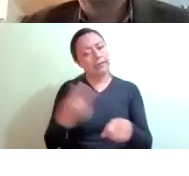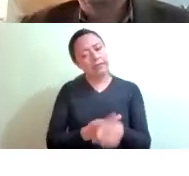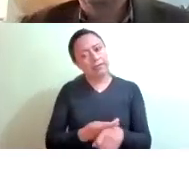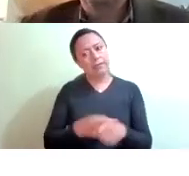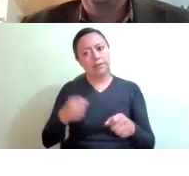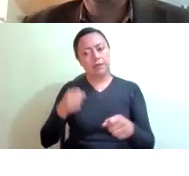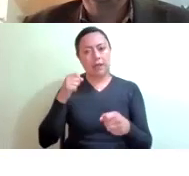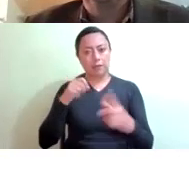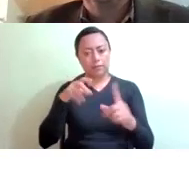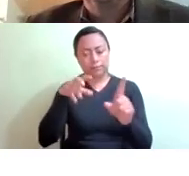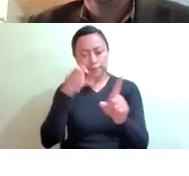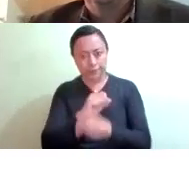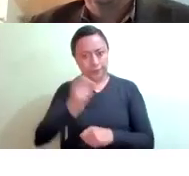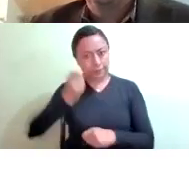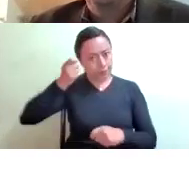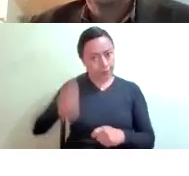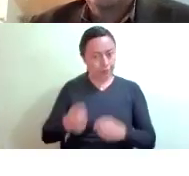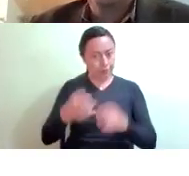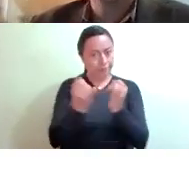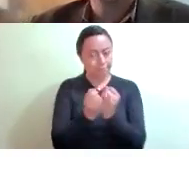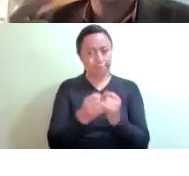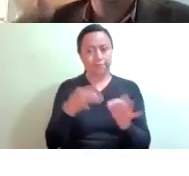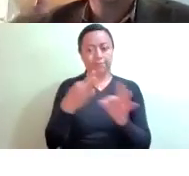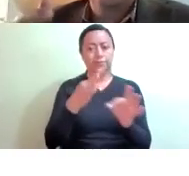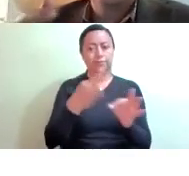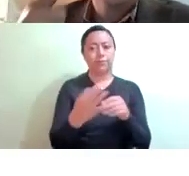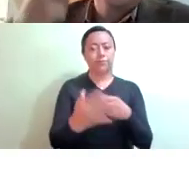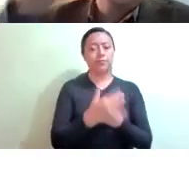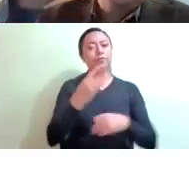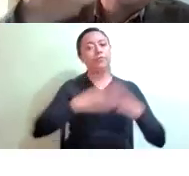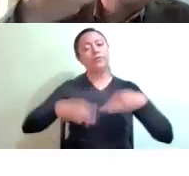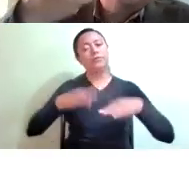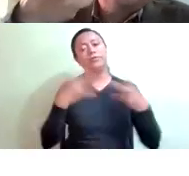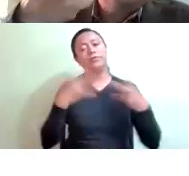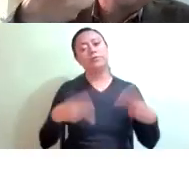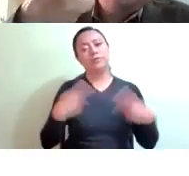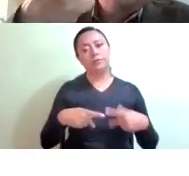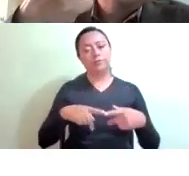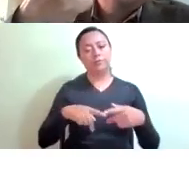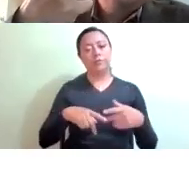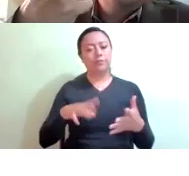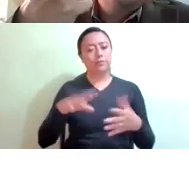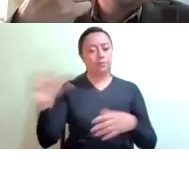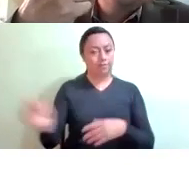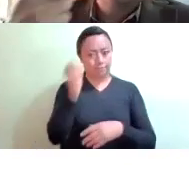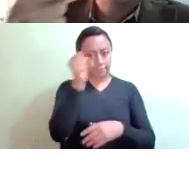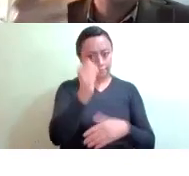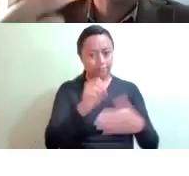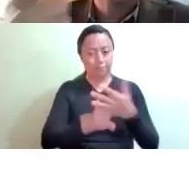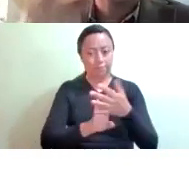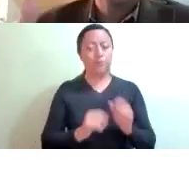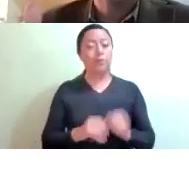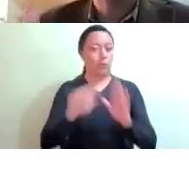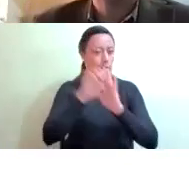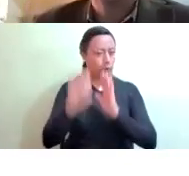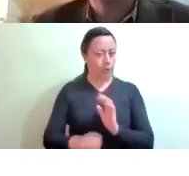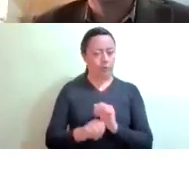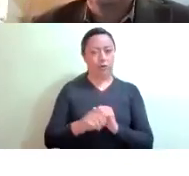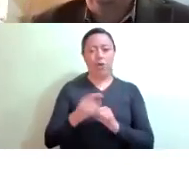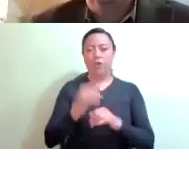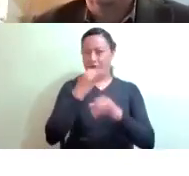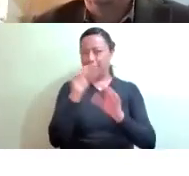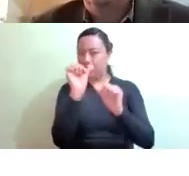como se debería por tanto detenido que hay? Imagínense el dato que está arriba, si dice 50,000 personas, entiendo que no son